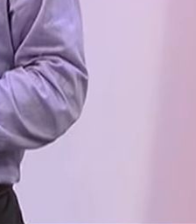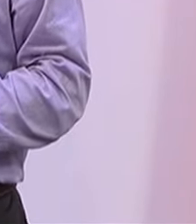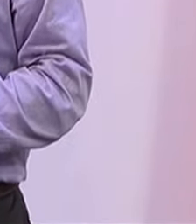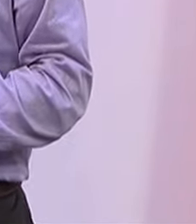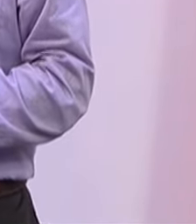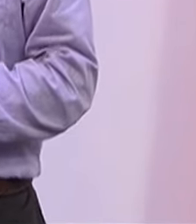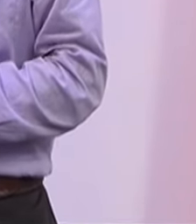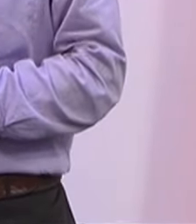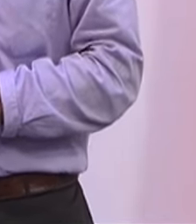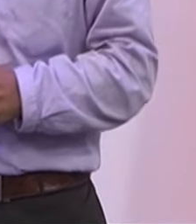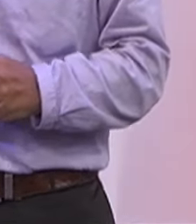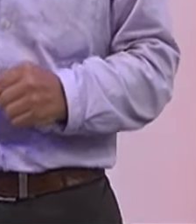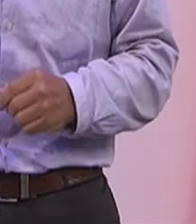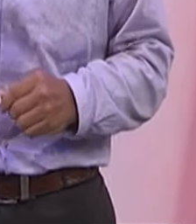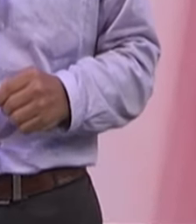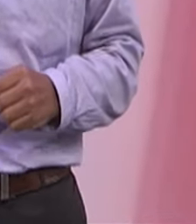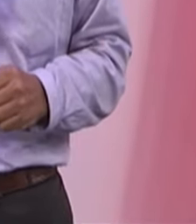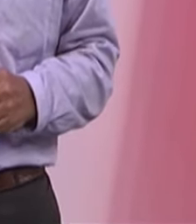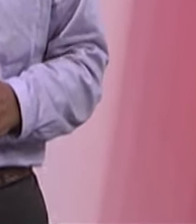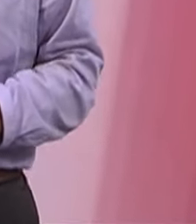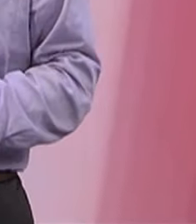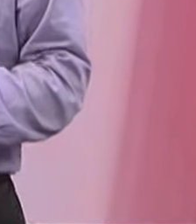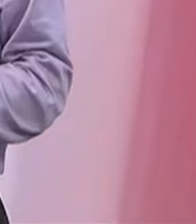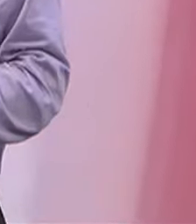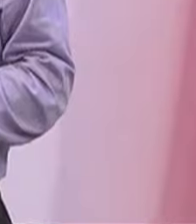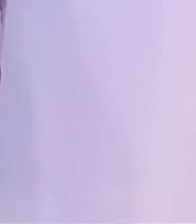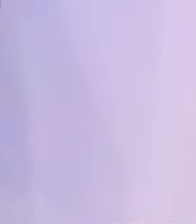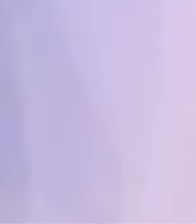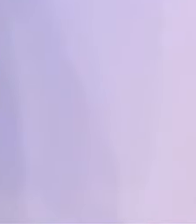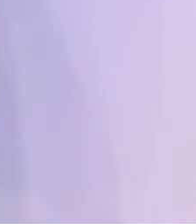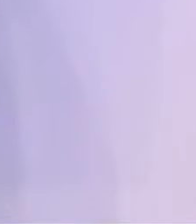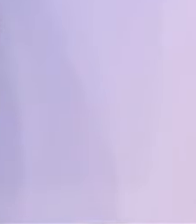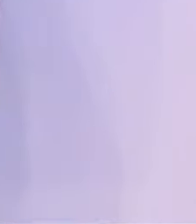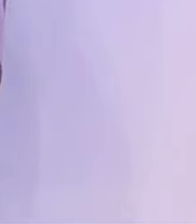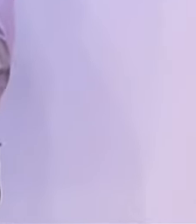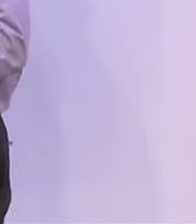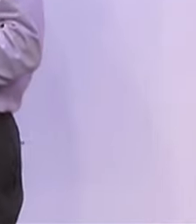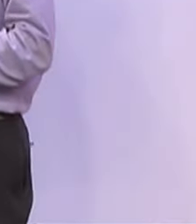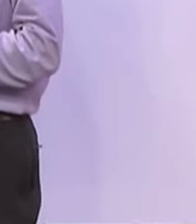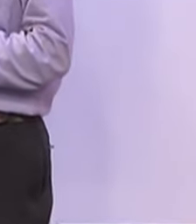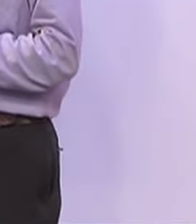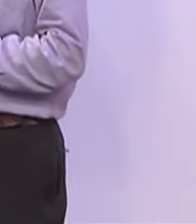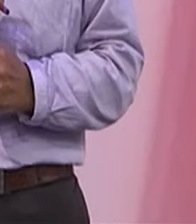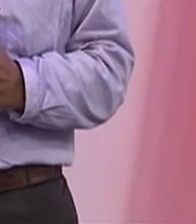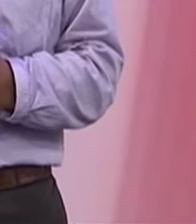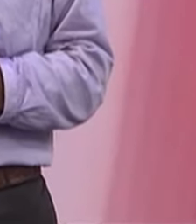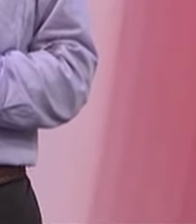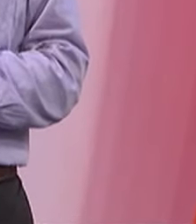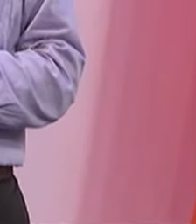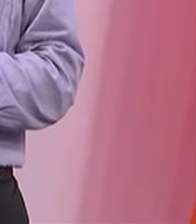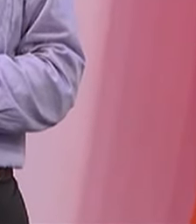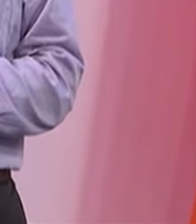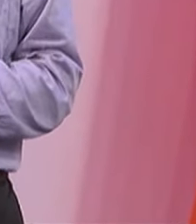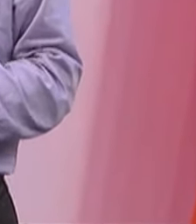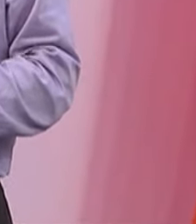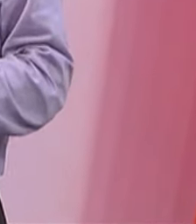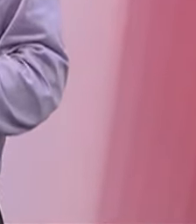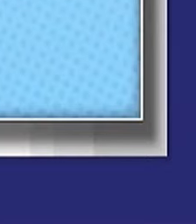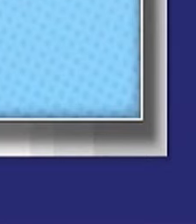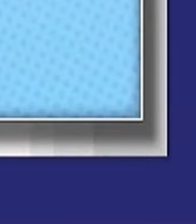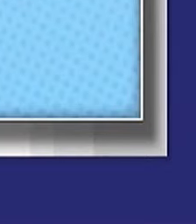from Japan. Es de Japón. Recuerden, el signo de interrogación al final es lo que nos va a hacer la pregunta,